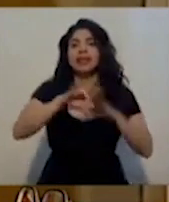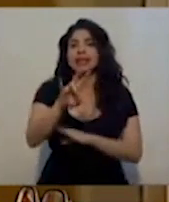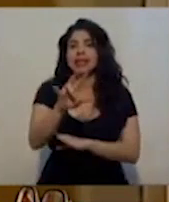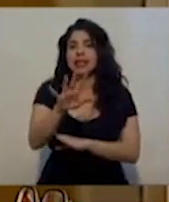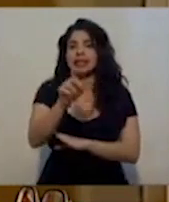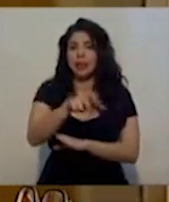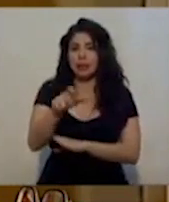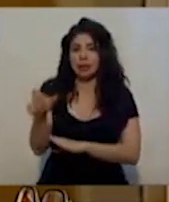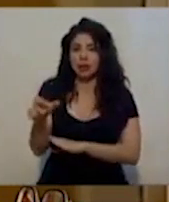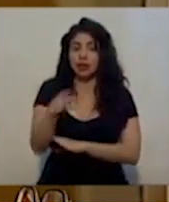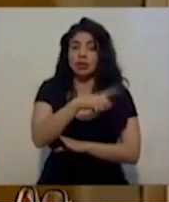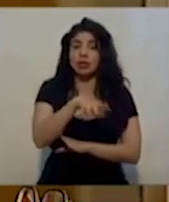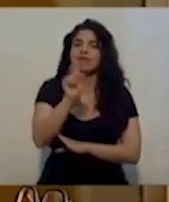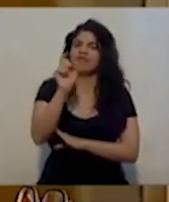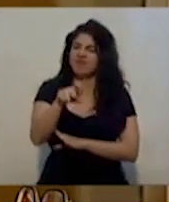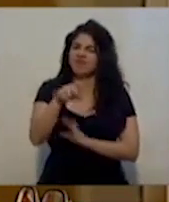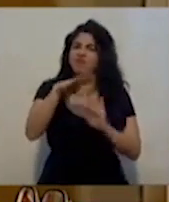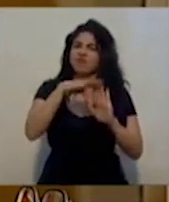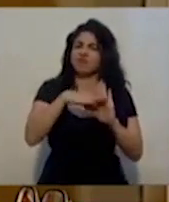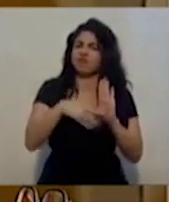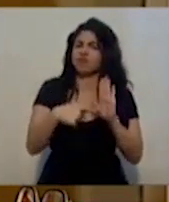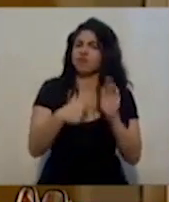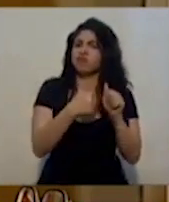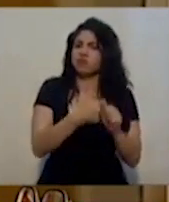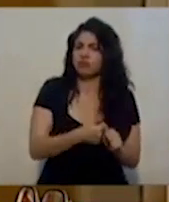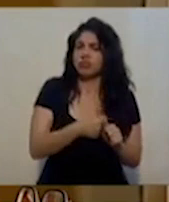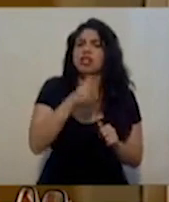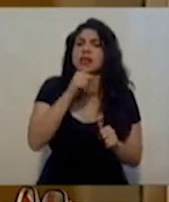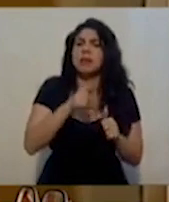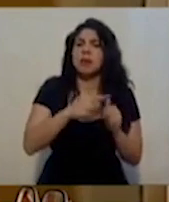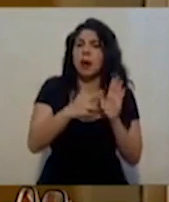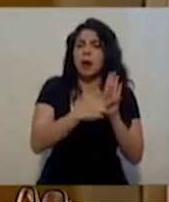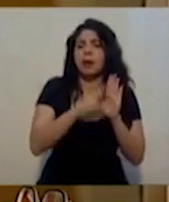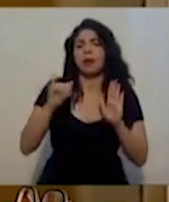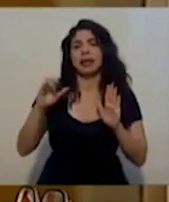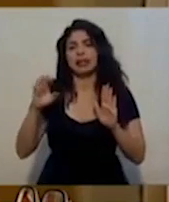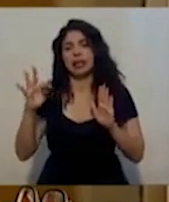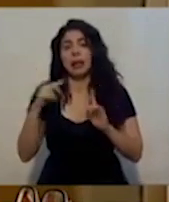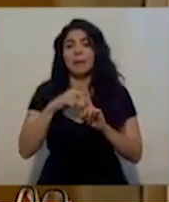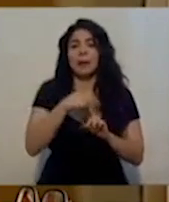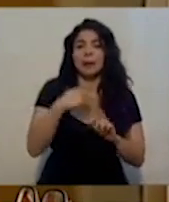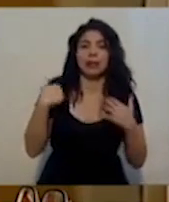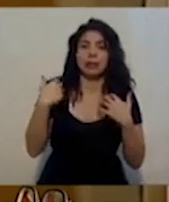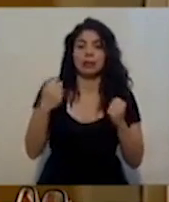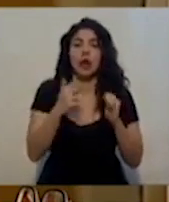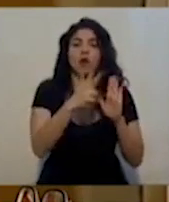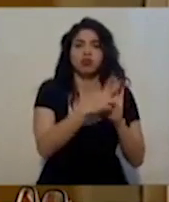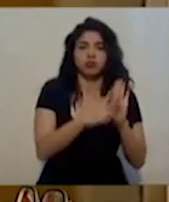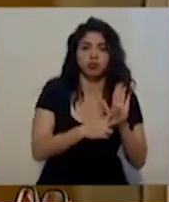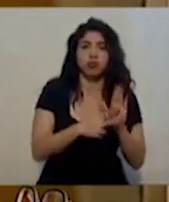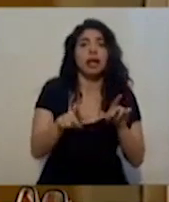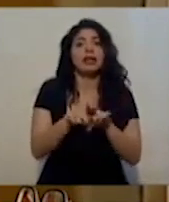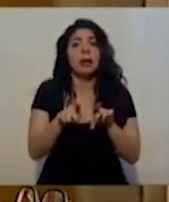personas siguiendo por supuesto estrictos protocolos aprobados por el i7 y el ministerio de salud también se